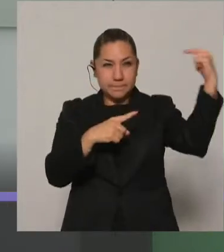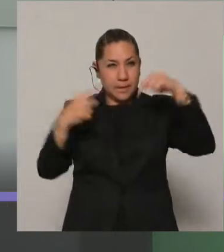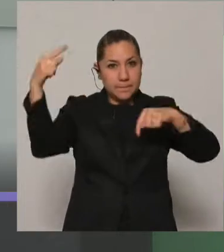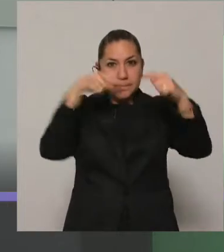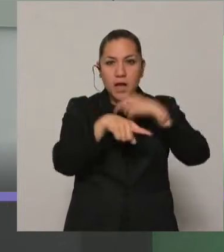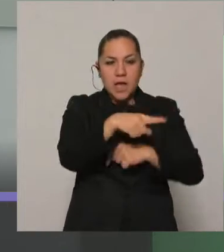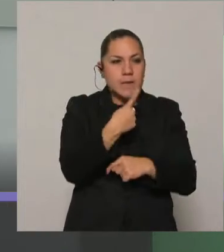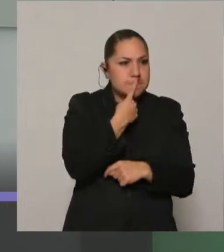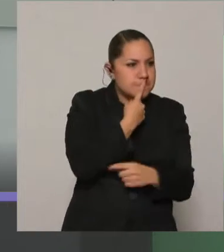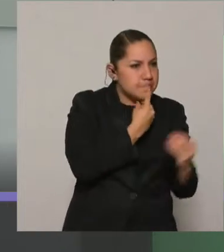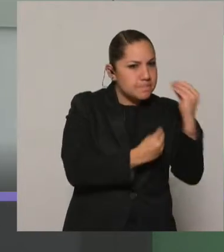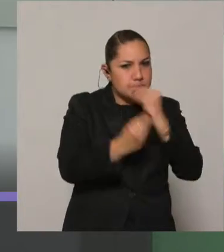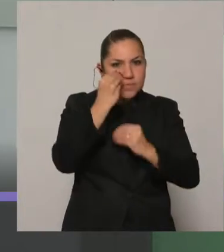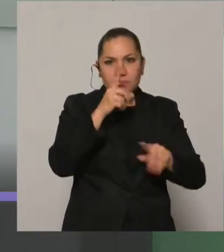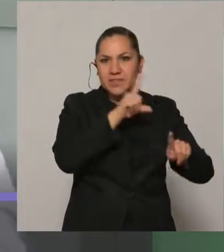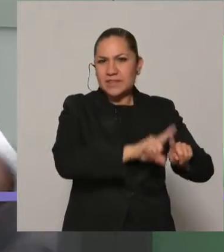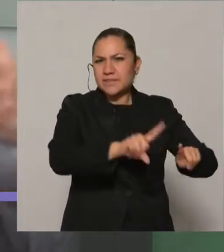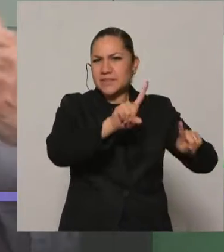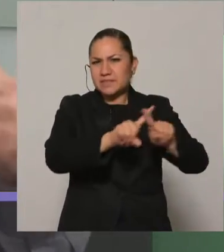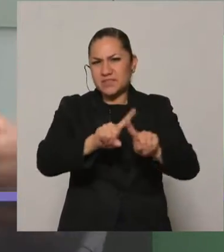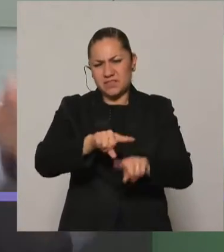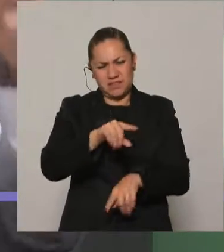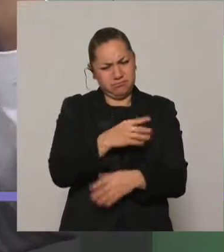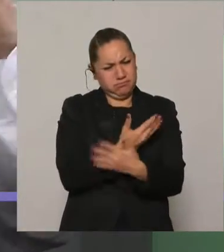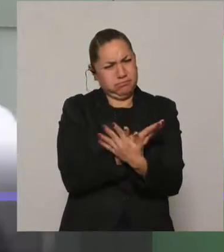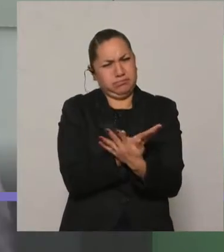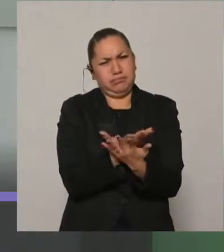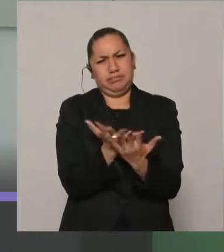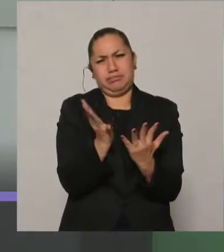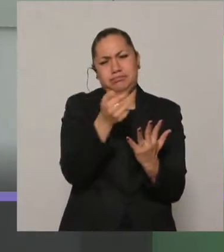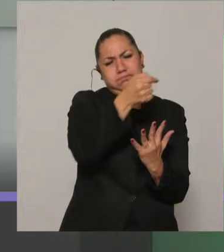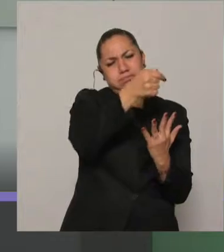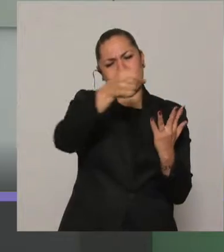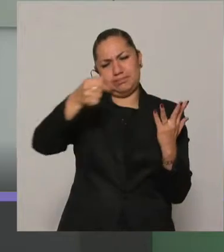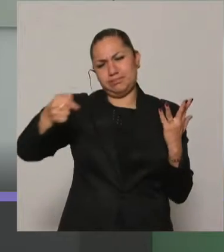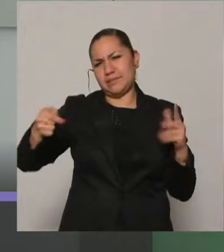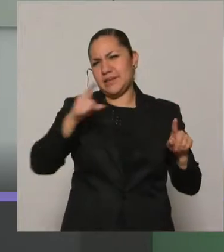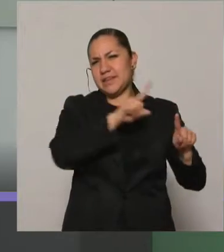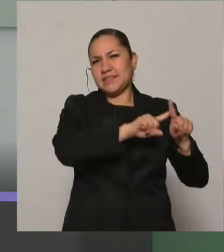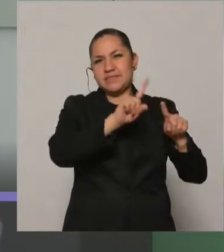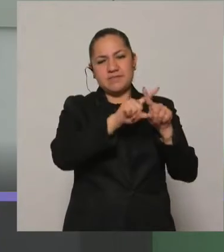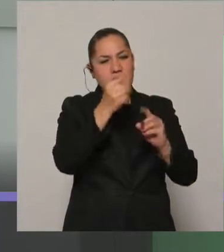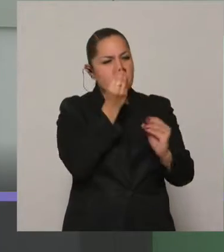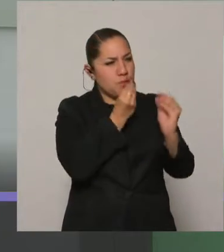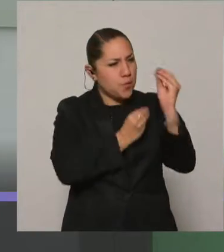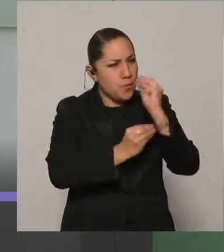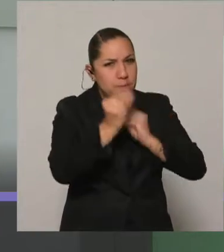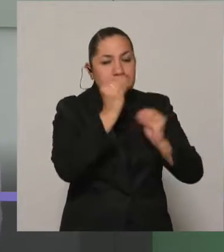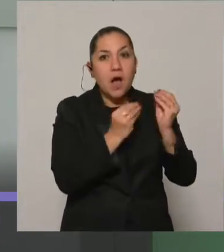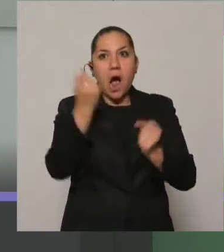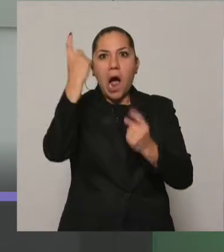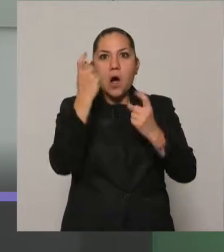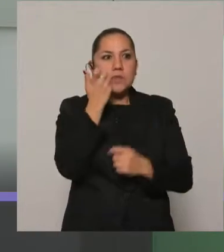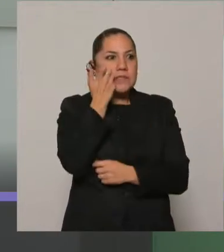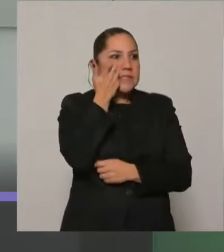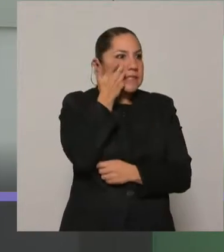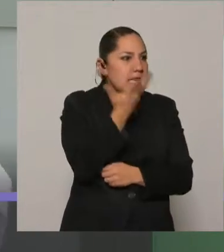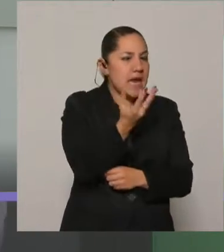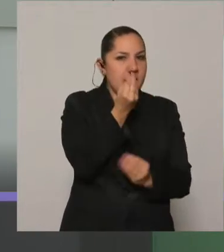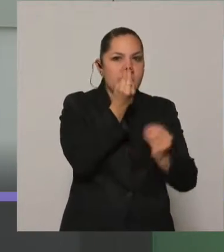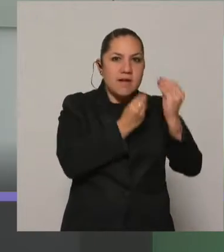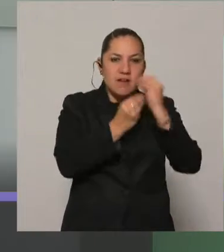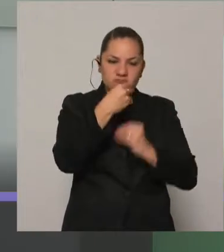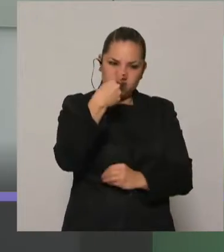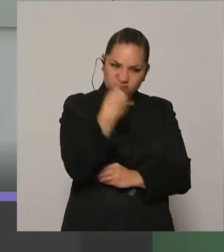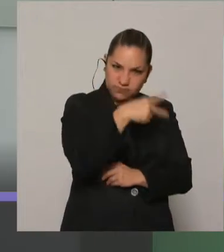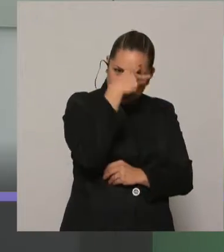consume habitualmente, desde pues todos los platillos que uno desee hasta los más finos, o la comida de